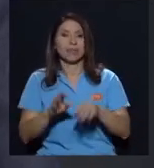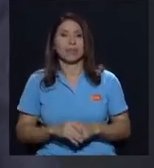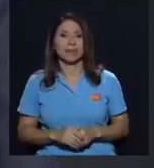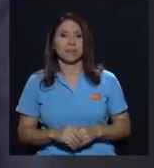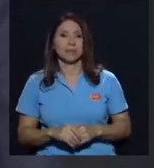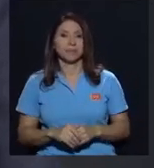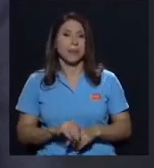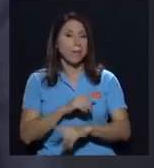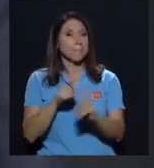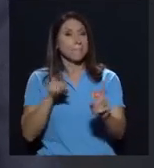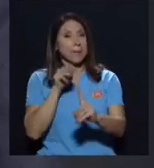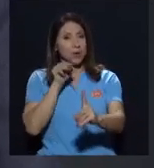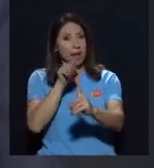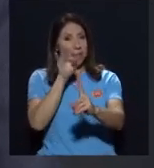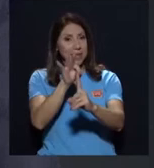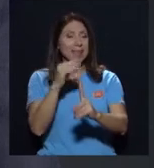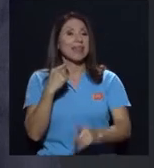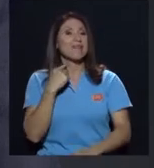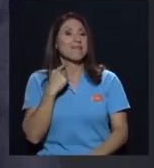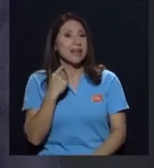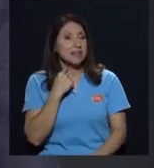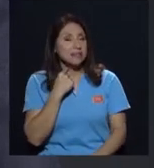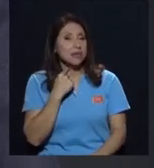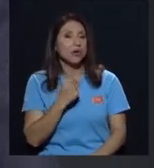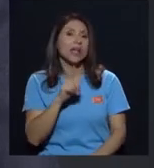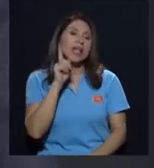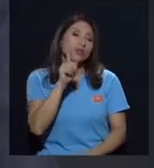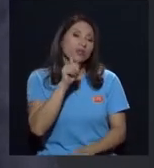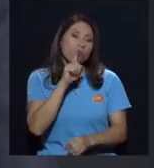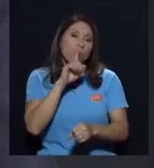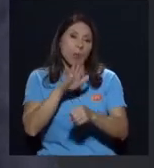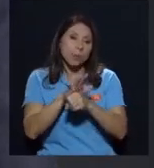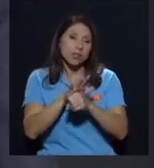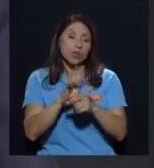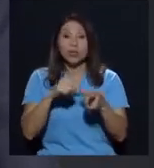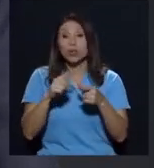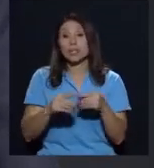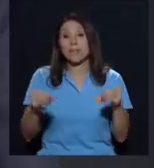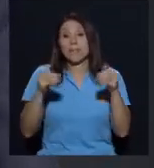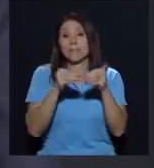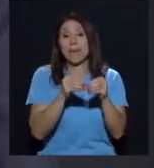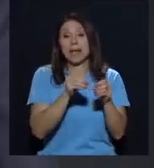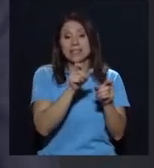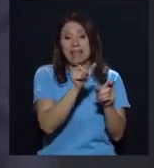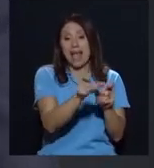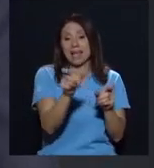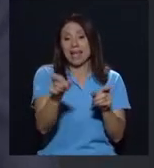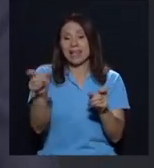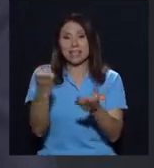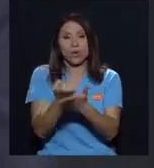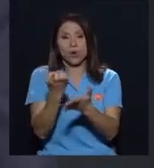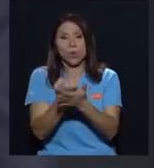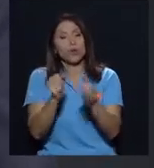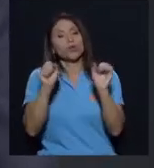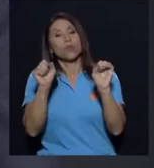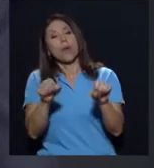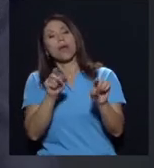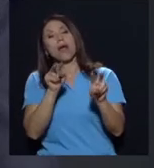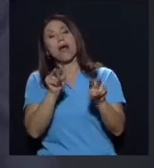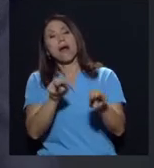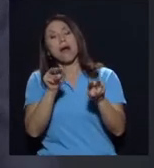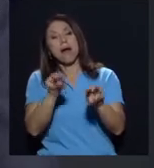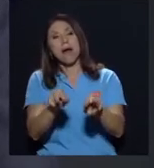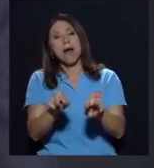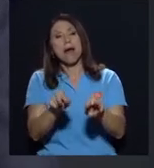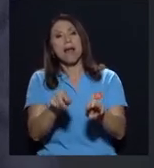compromiso más y más agentes económicos van a poder tomar la meta como un criterio para tomar sus decisiones como un elemento